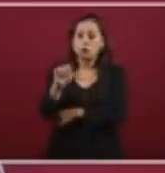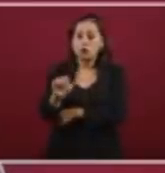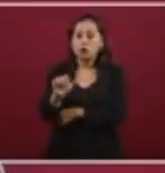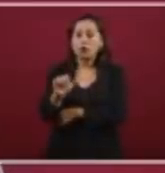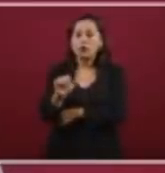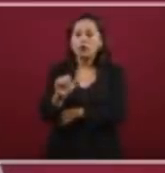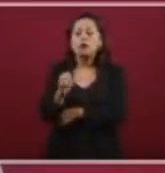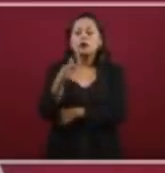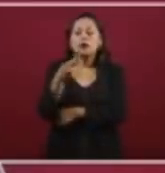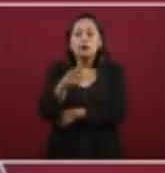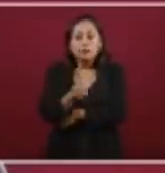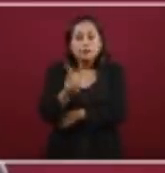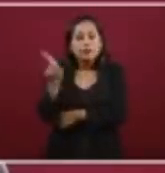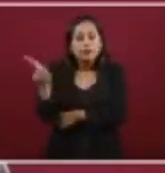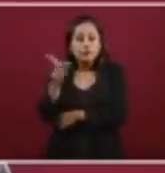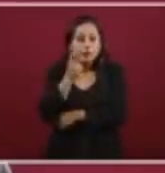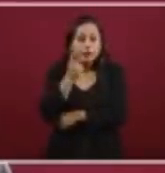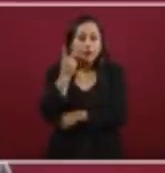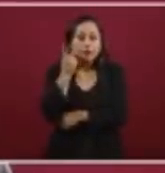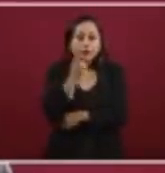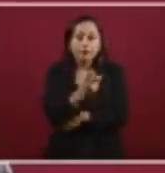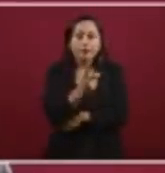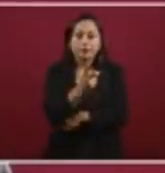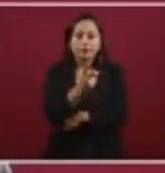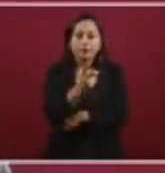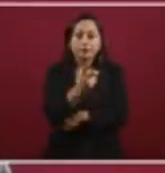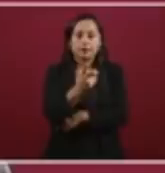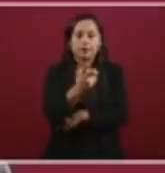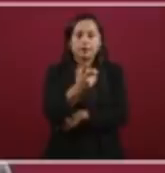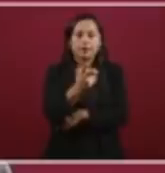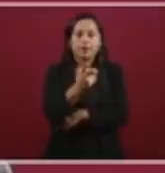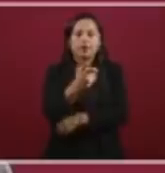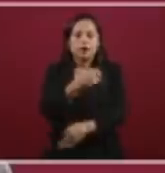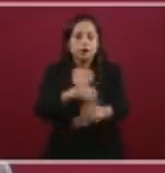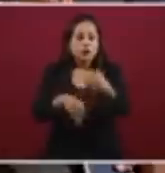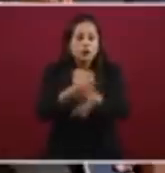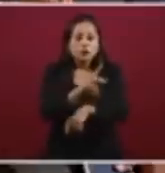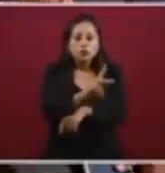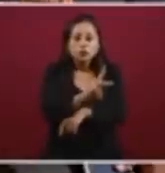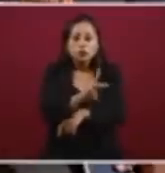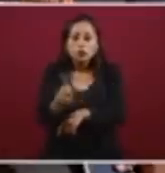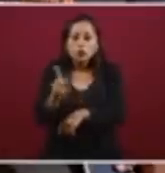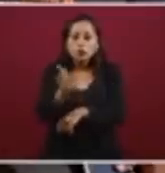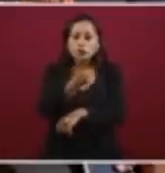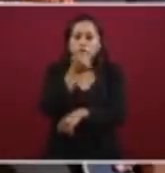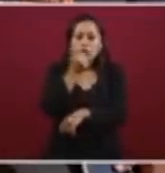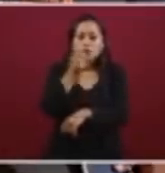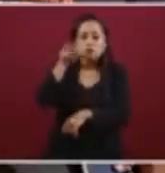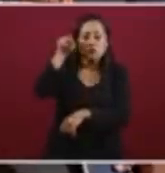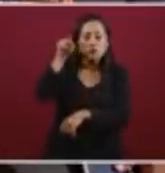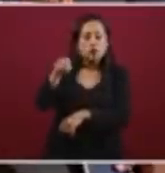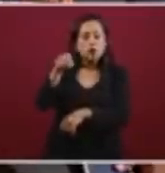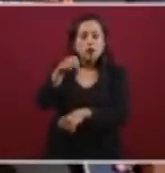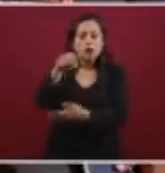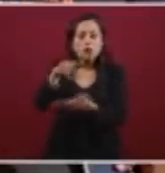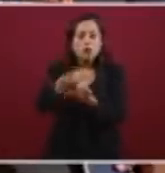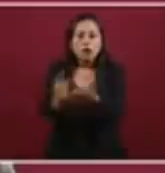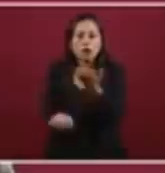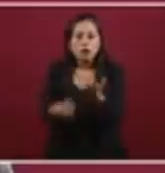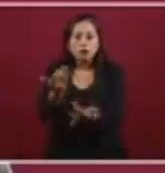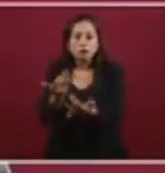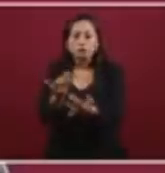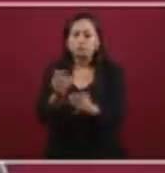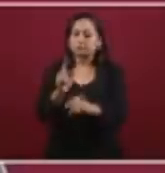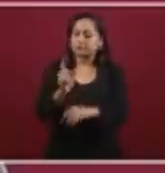ningún momento señaló que todos habían sido incinerados e no se trata de un matiz más